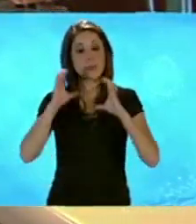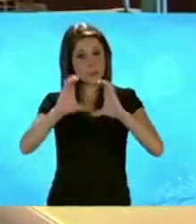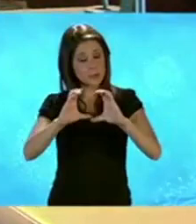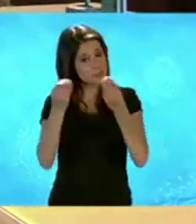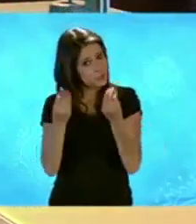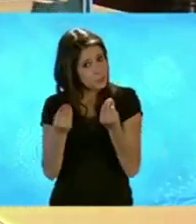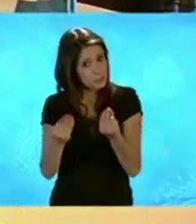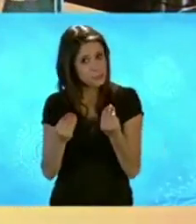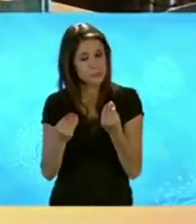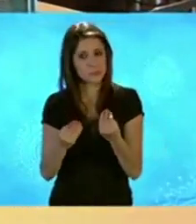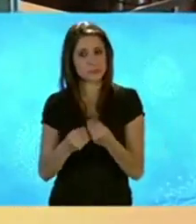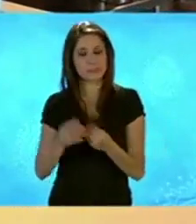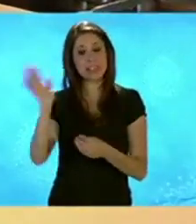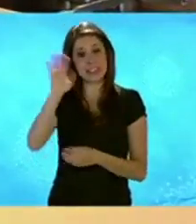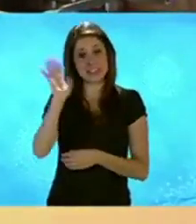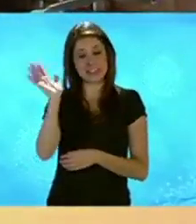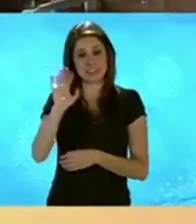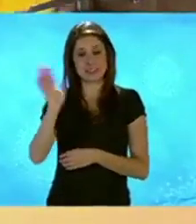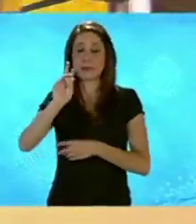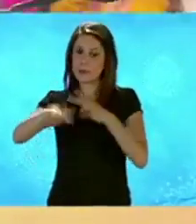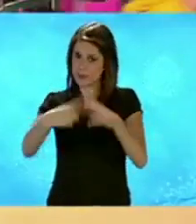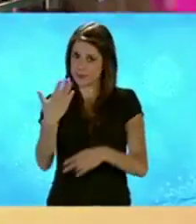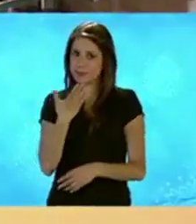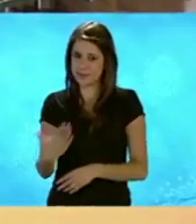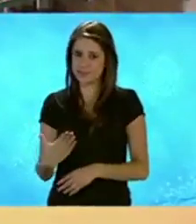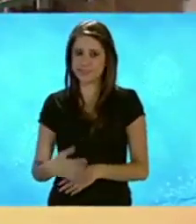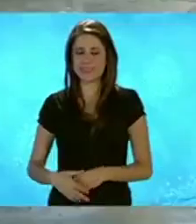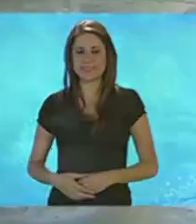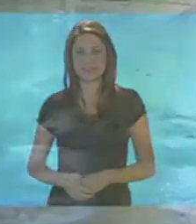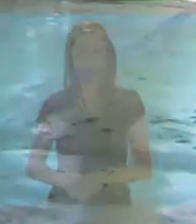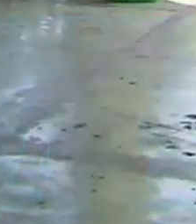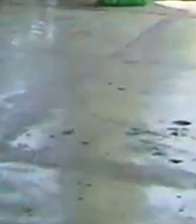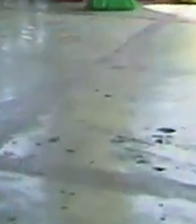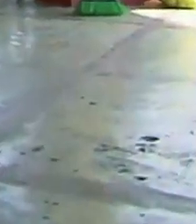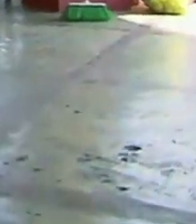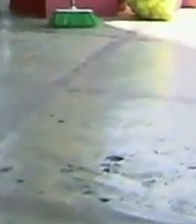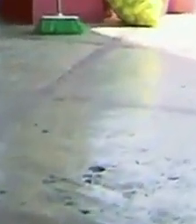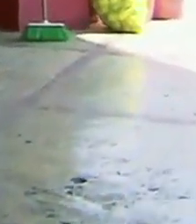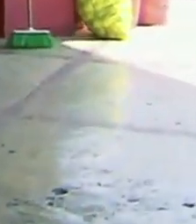Cuídate mucho. Adiós. Bye, que te vaya bien.